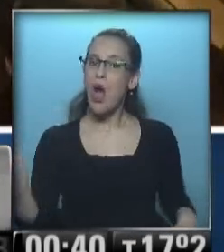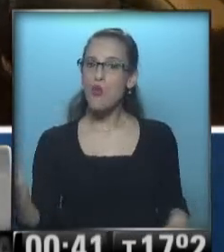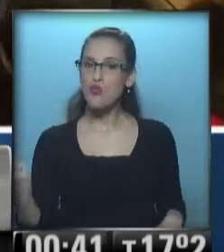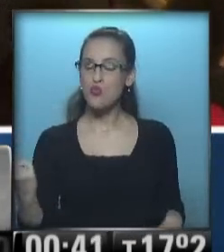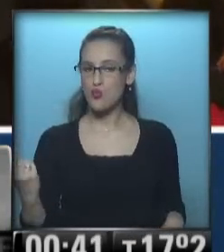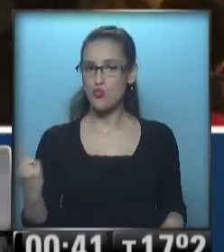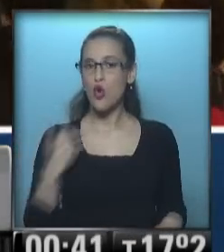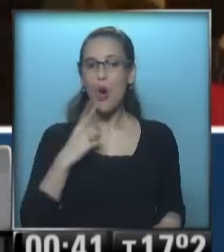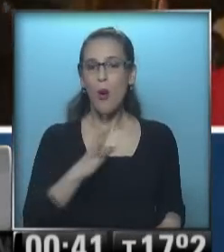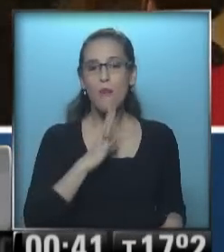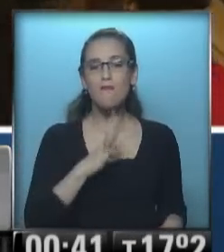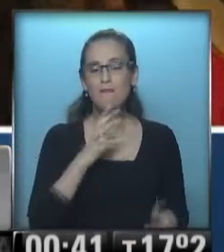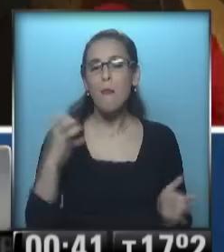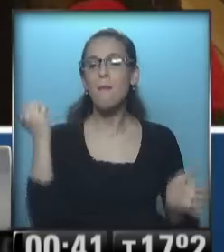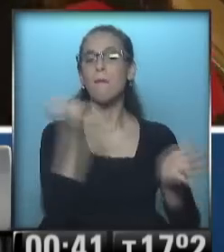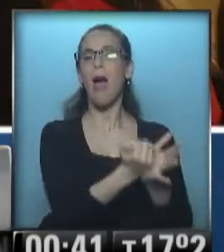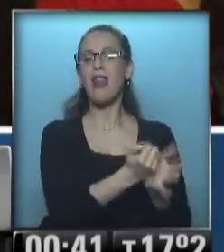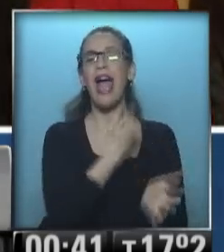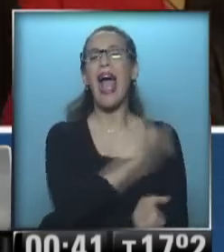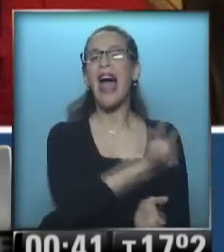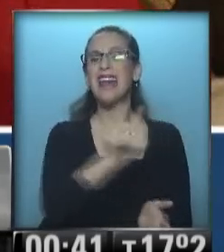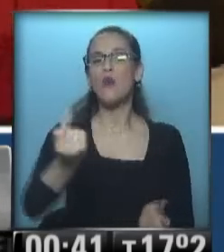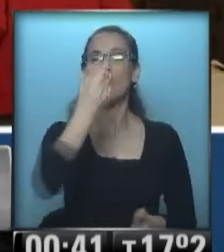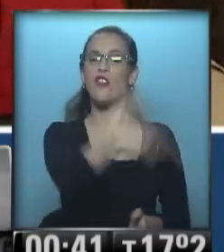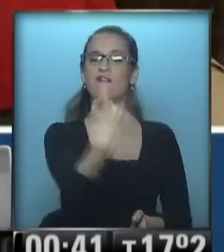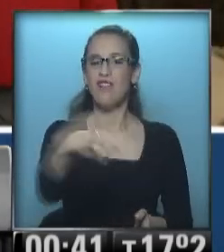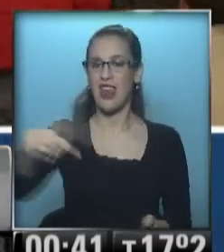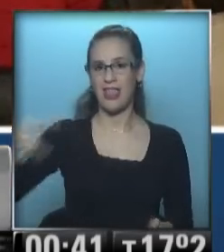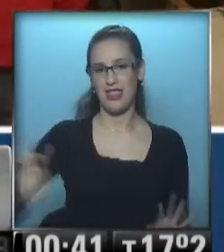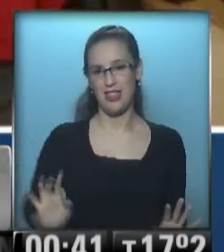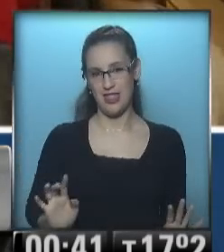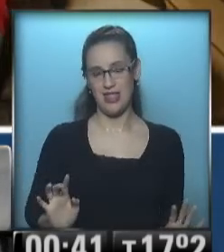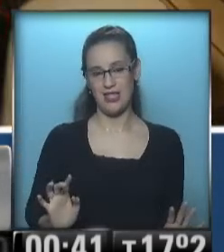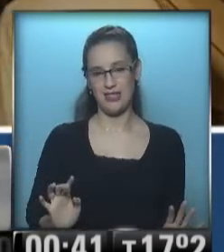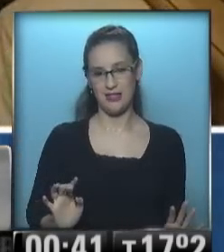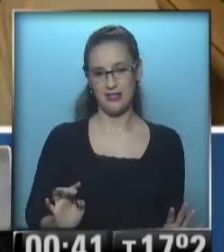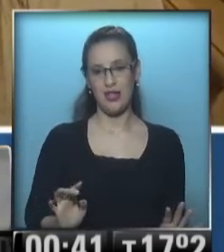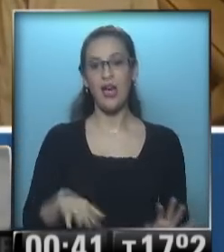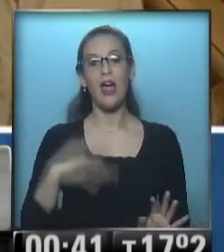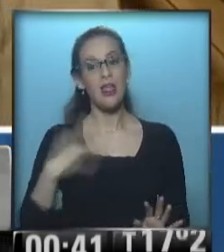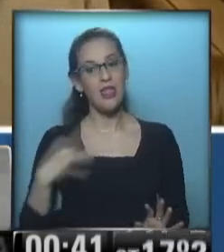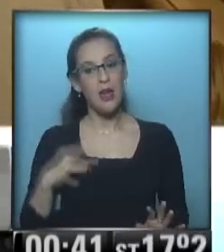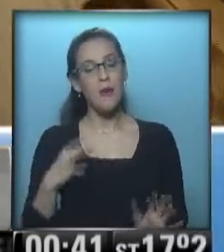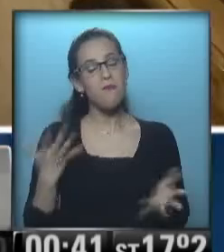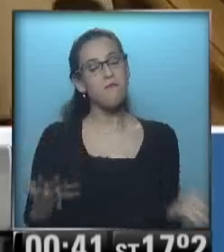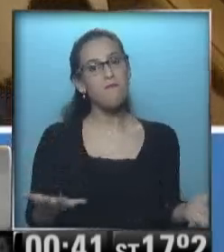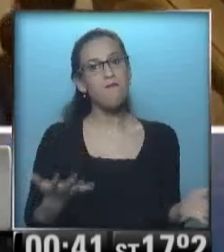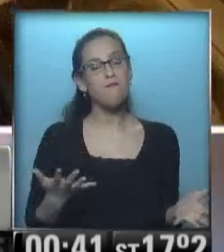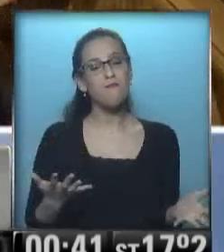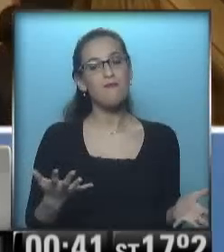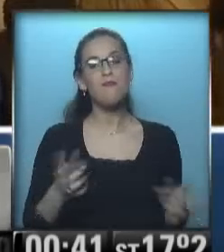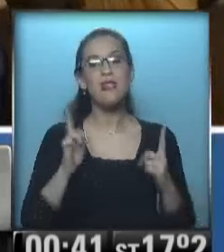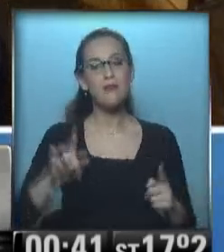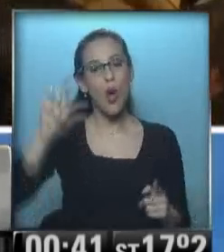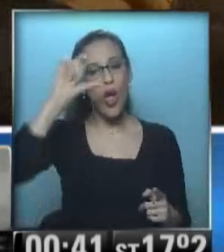está, es para mí lo más importante que hay que destacar, digamos. Y lo que uno se queda es eso, es como cuando se fue